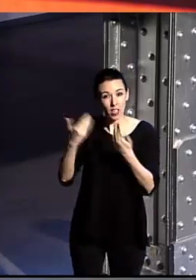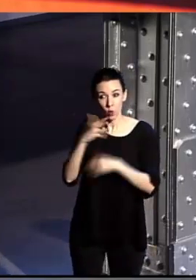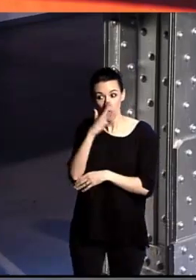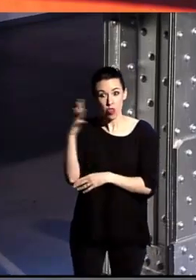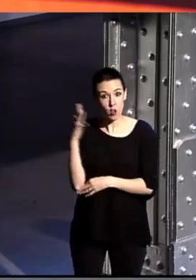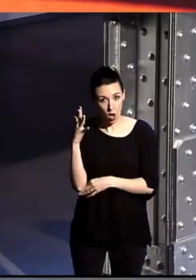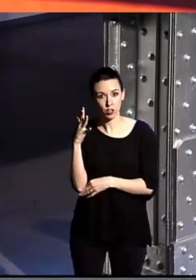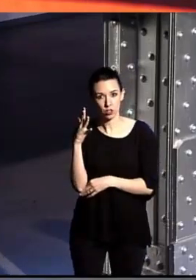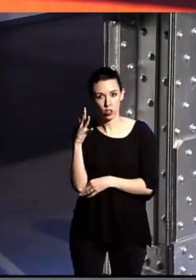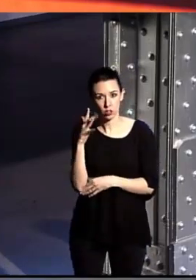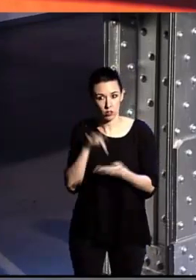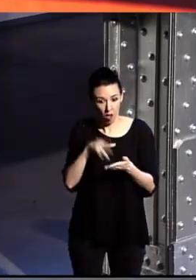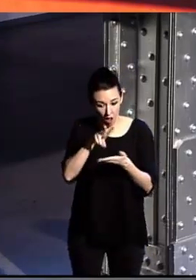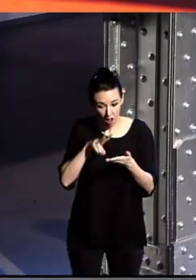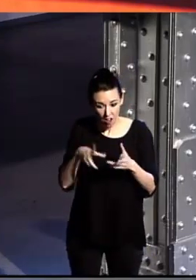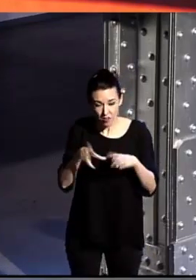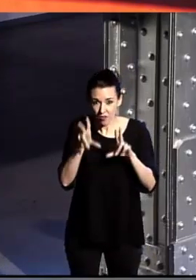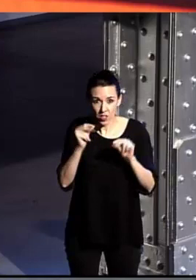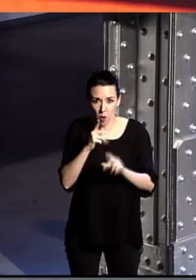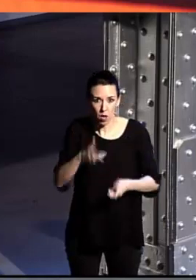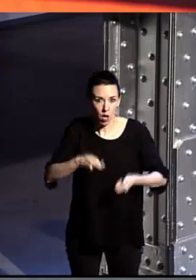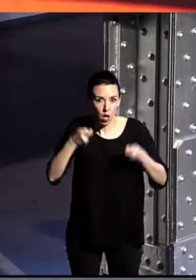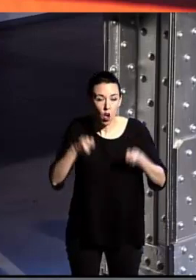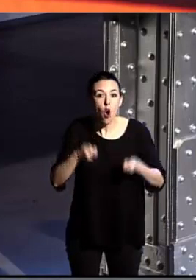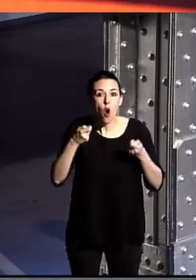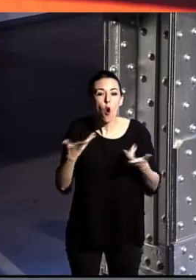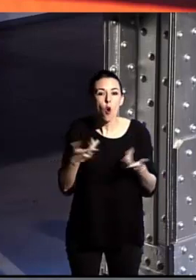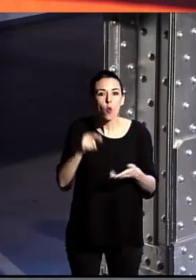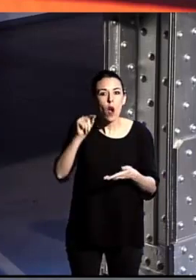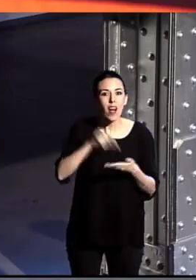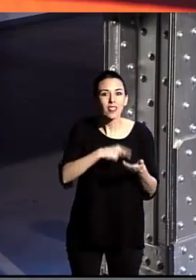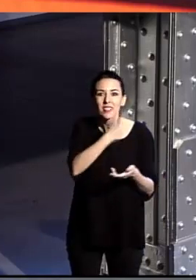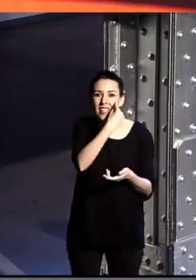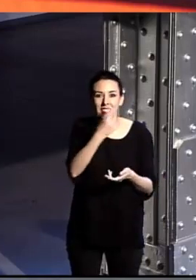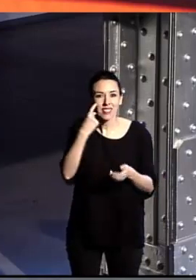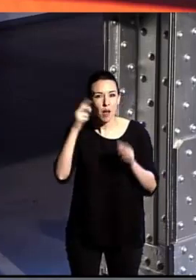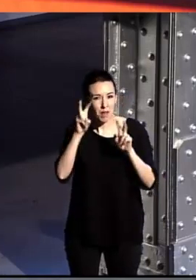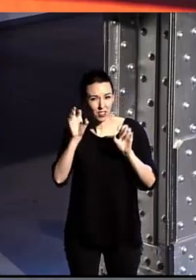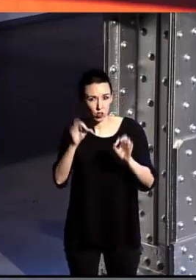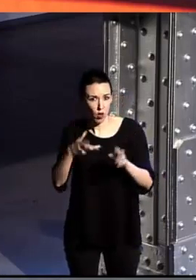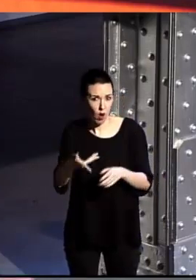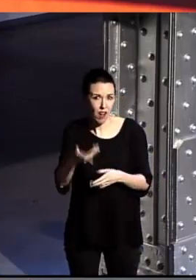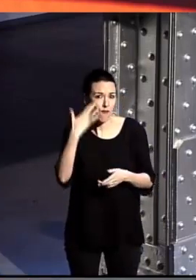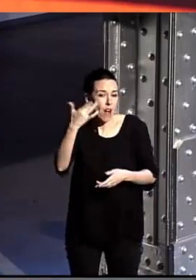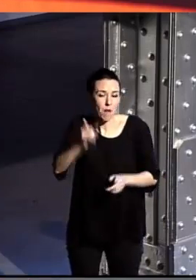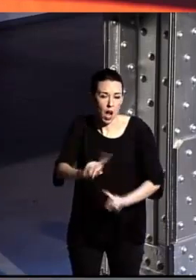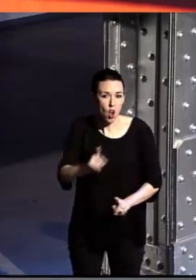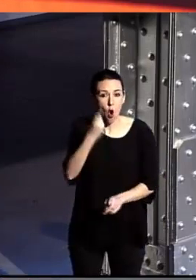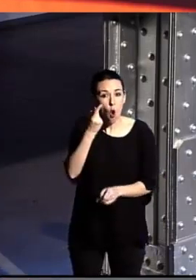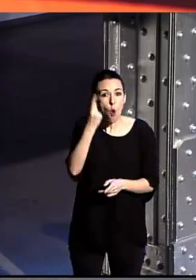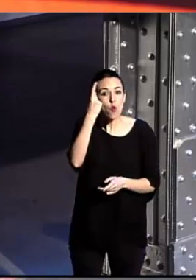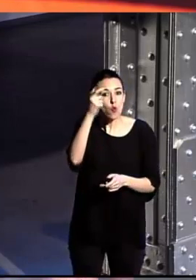5 años y no me la pude acabar porque me pareció una pesadez. Es El testamento de un excéntrico, que es una novela muy poco conocida, en la que